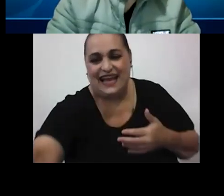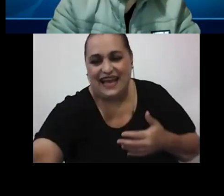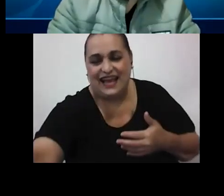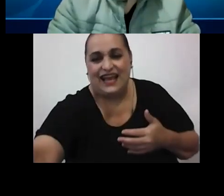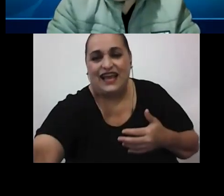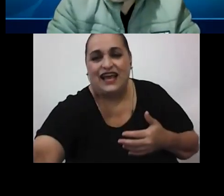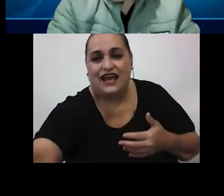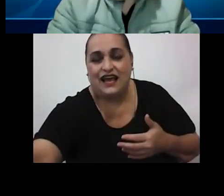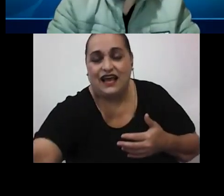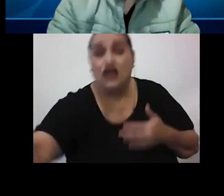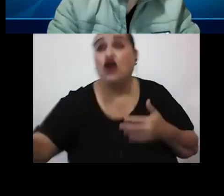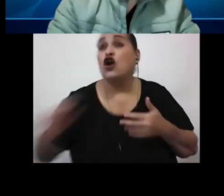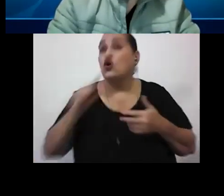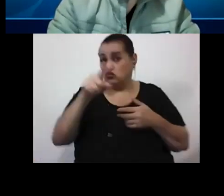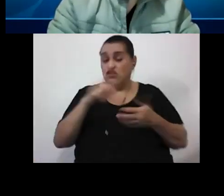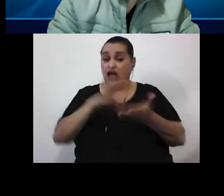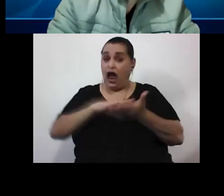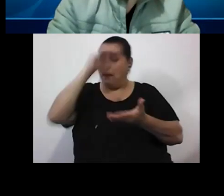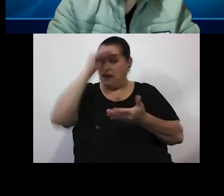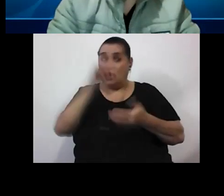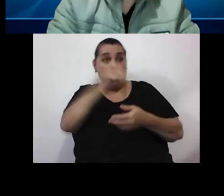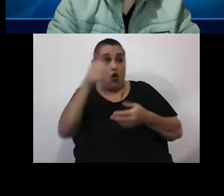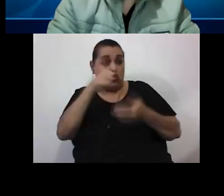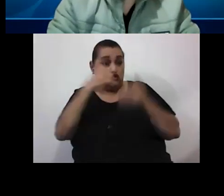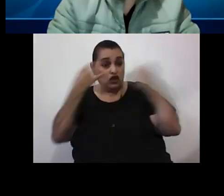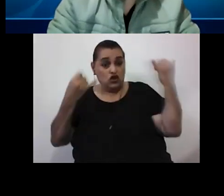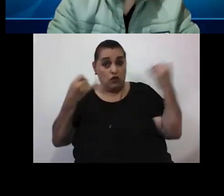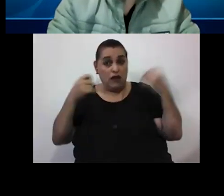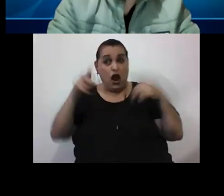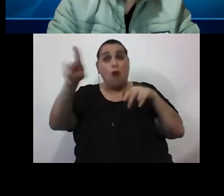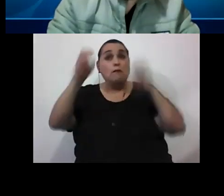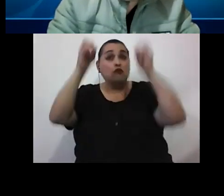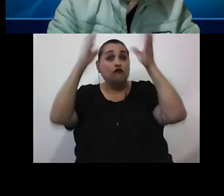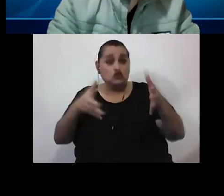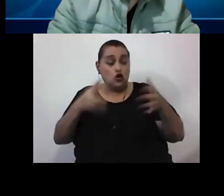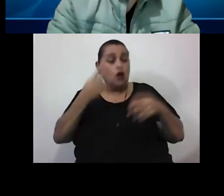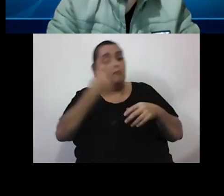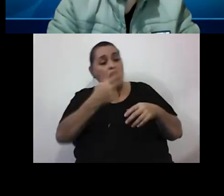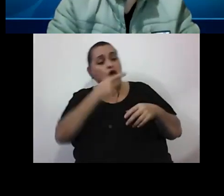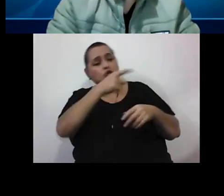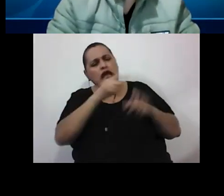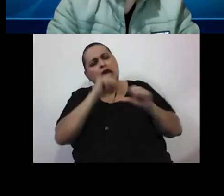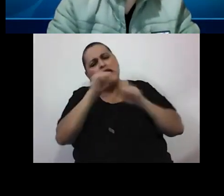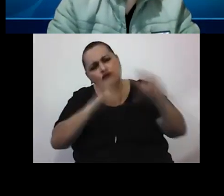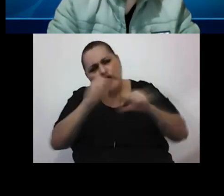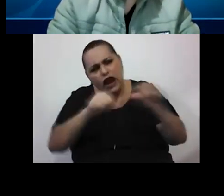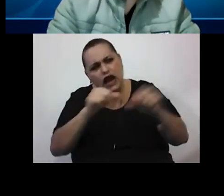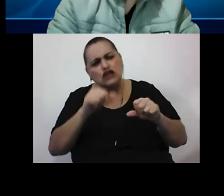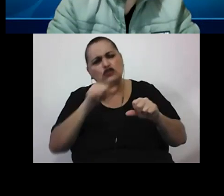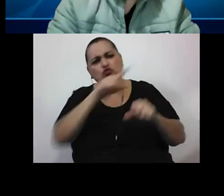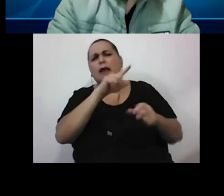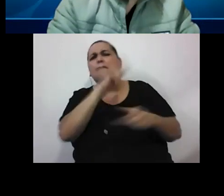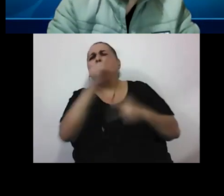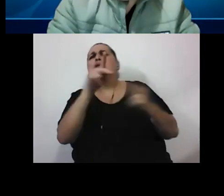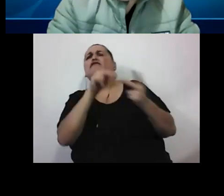profesor reconoce y aprecia sus esfuerzos, aun si no son perfectos? ¿O la amenaza con castigarle si comete